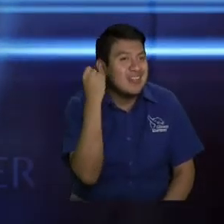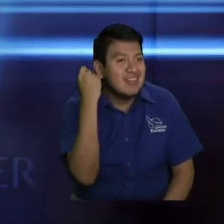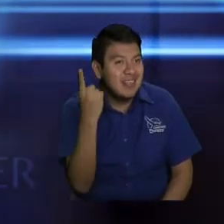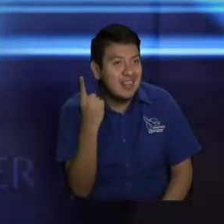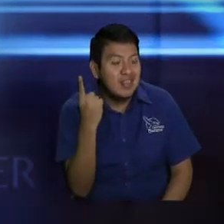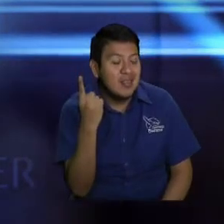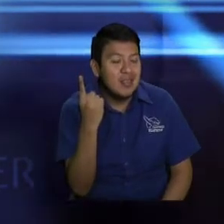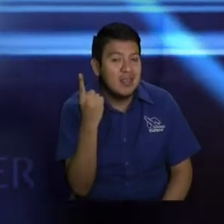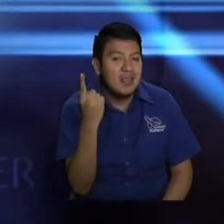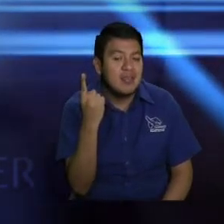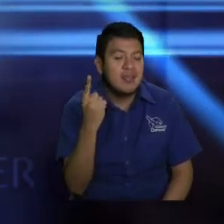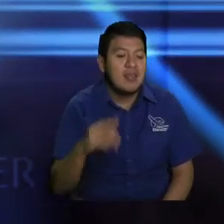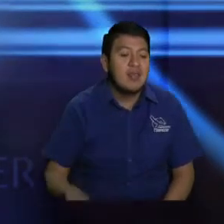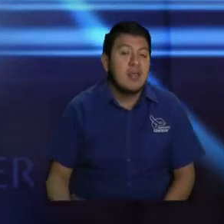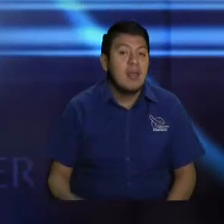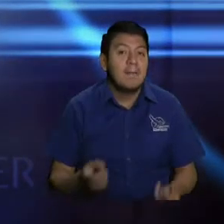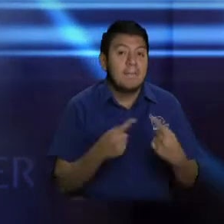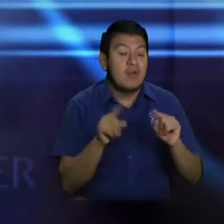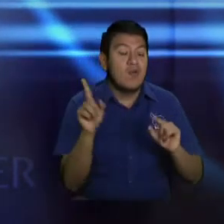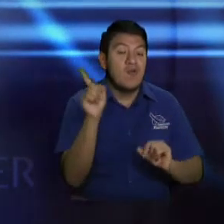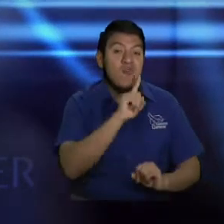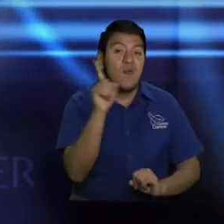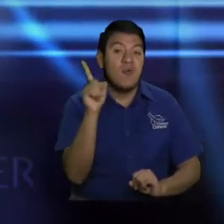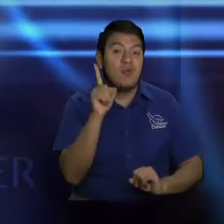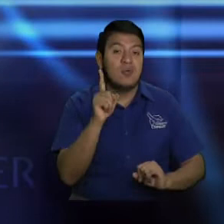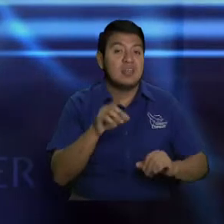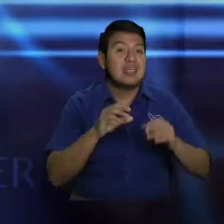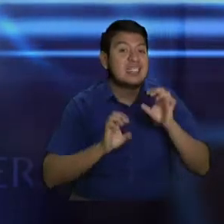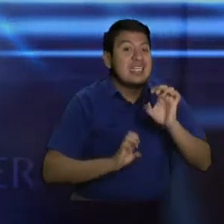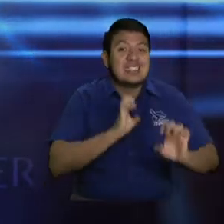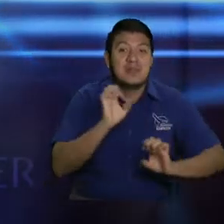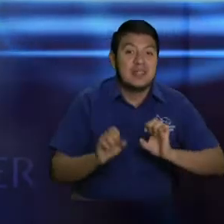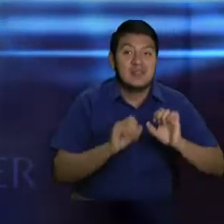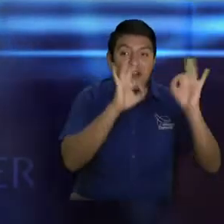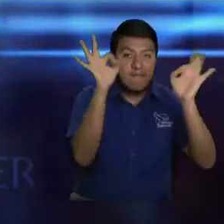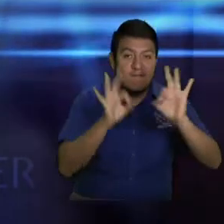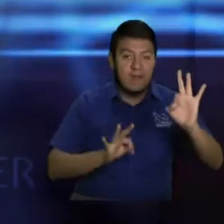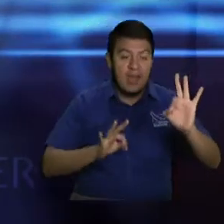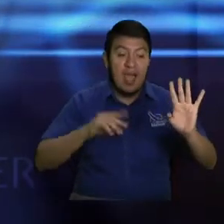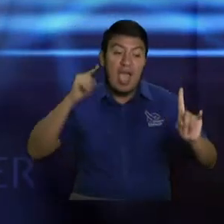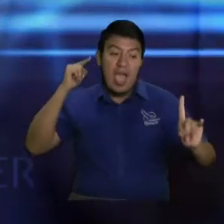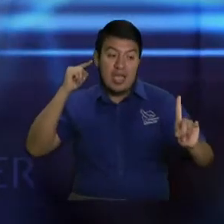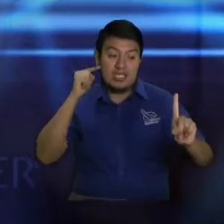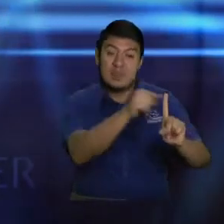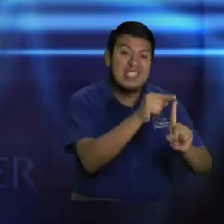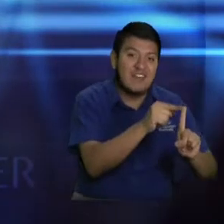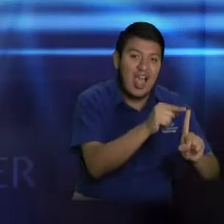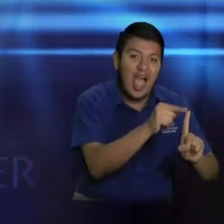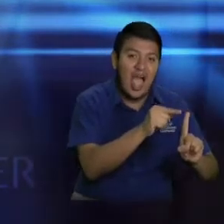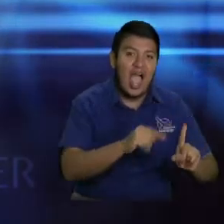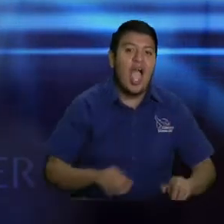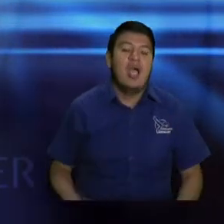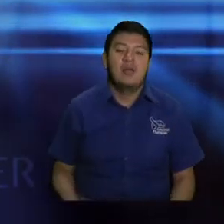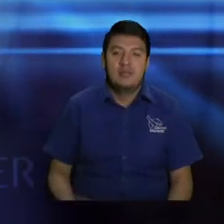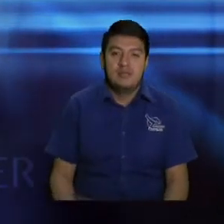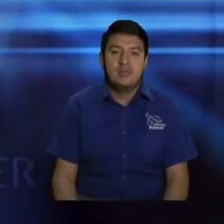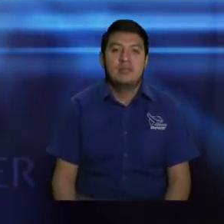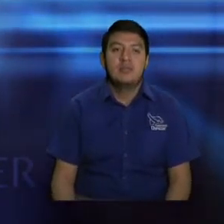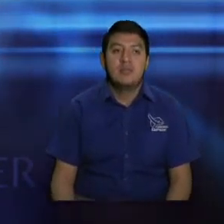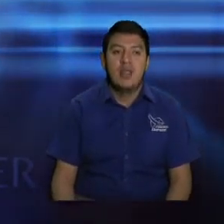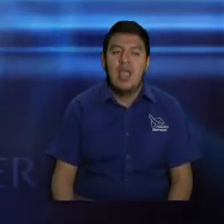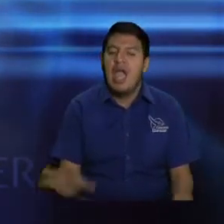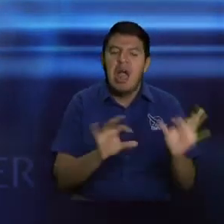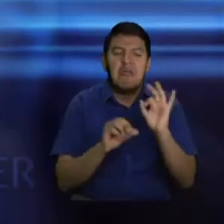ser expresado de una forma directa. Es el antónimo de explícito, ¿verdad? Es algo que